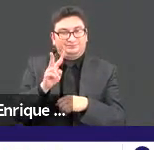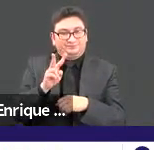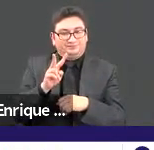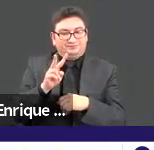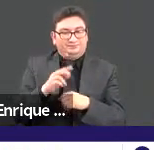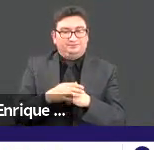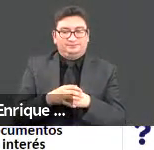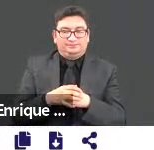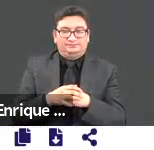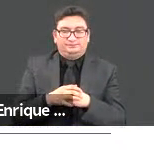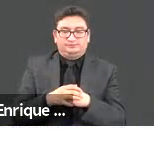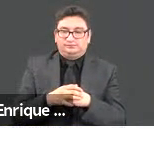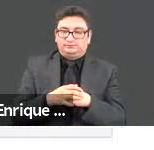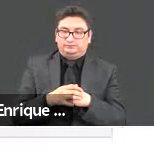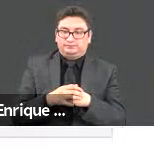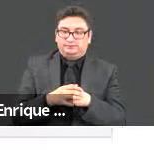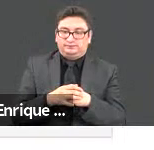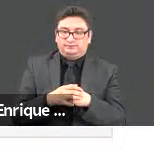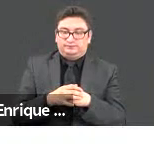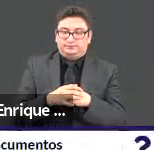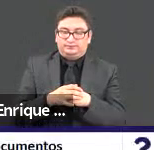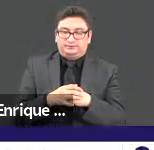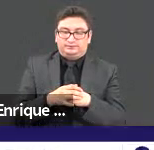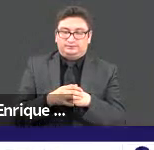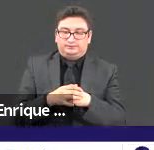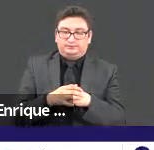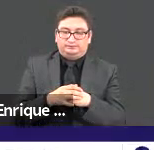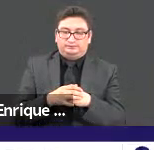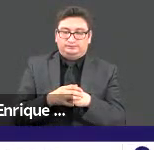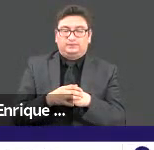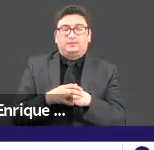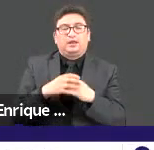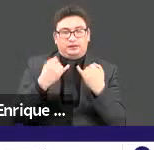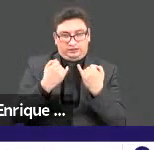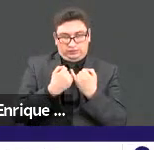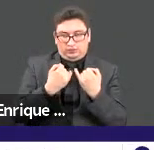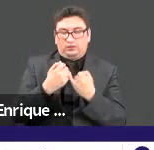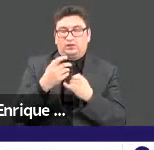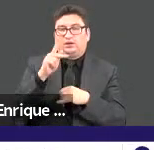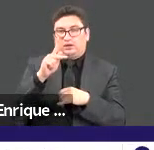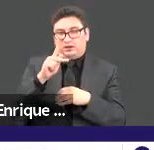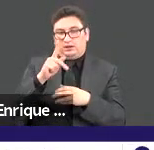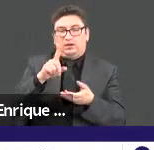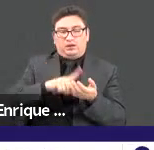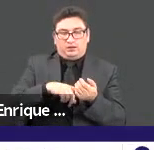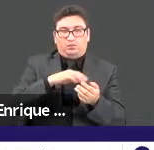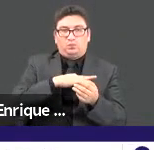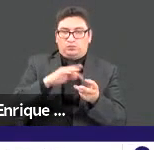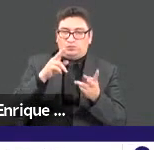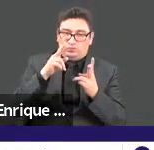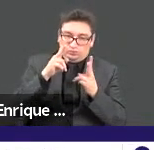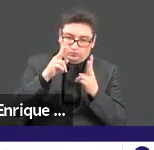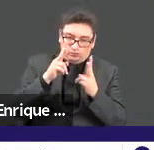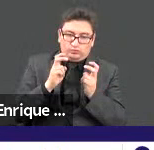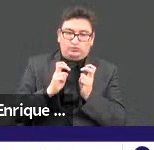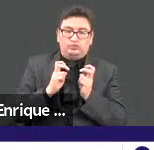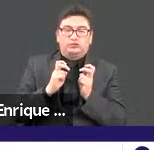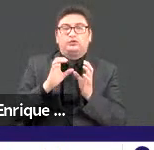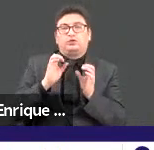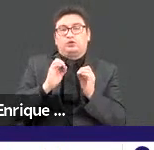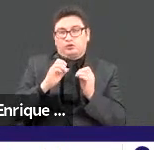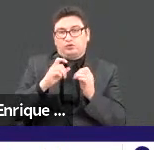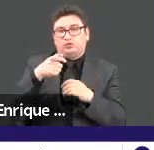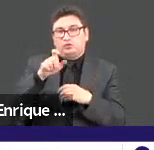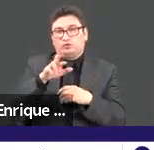visualizando, ¿sí? Igual, este precedente lo podemos descargar para generar su código QR en